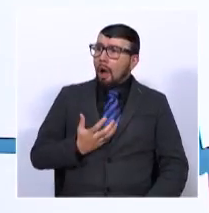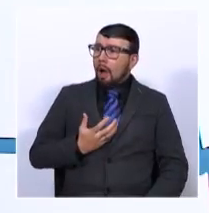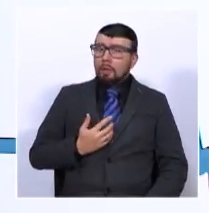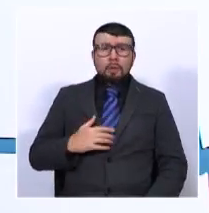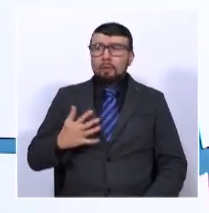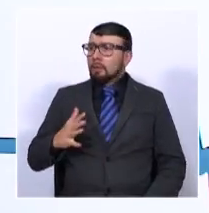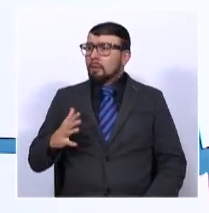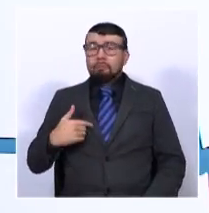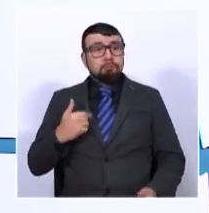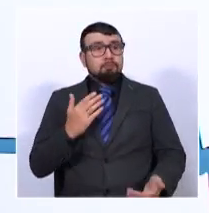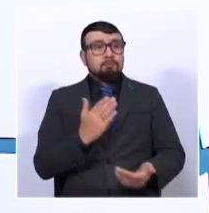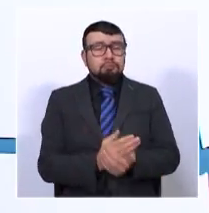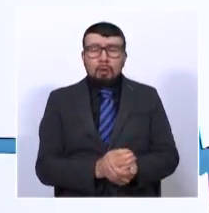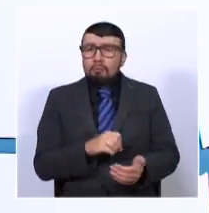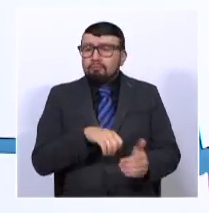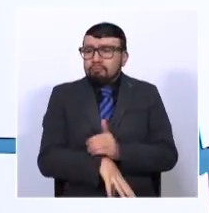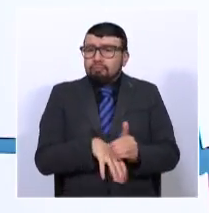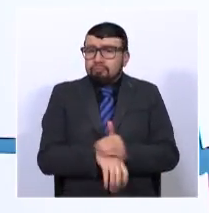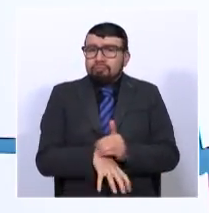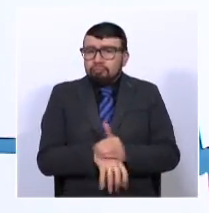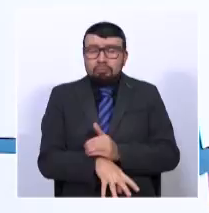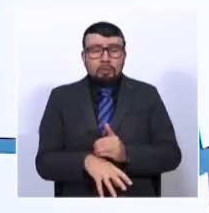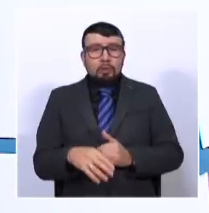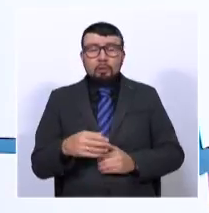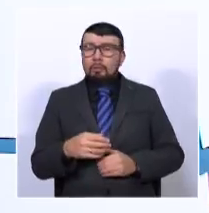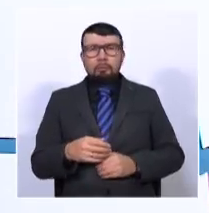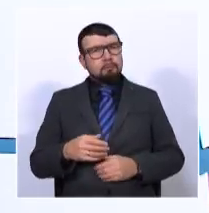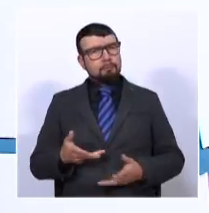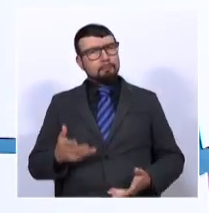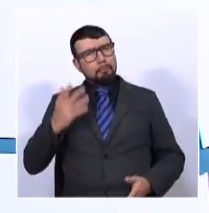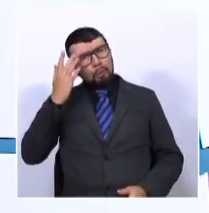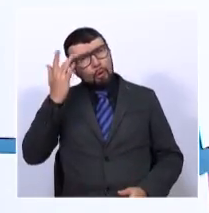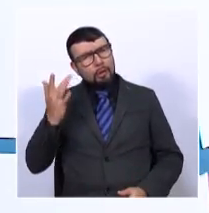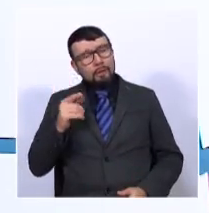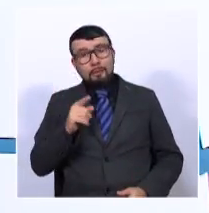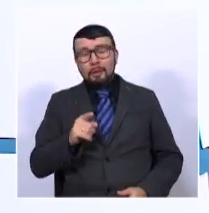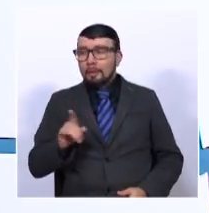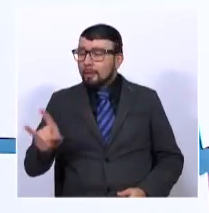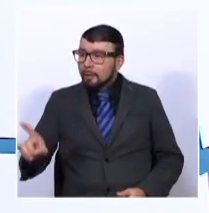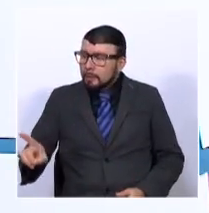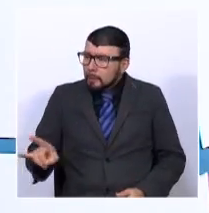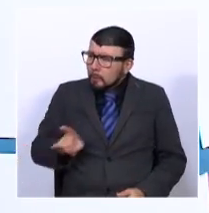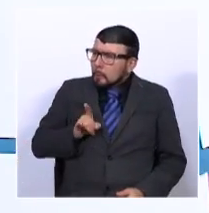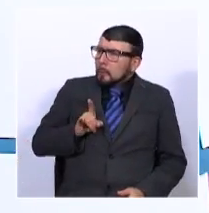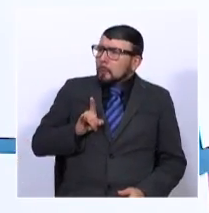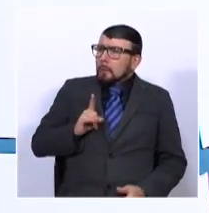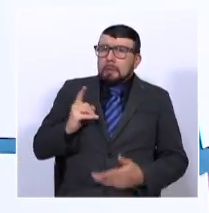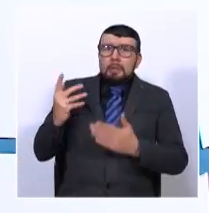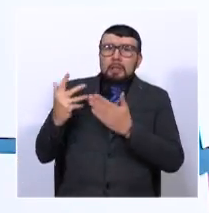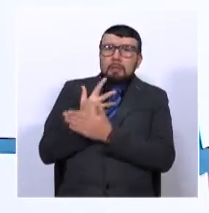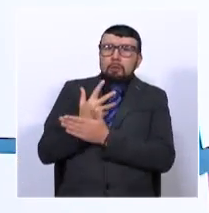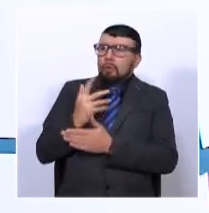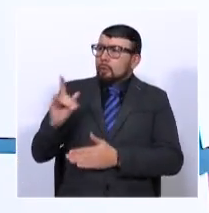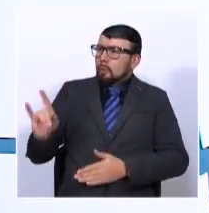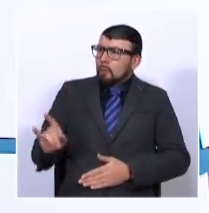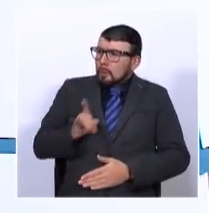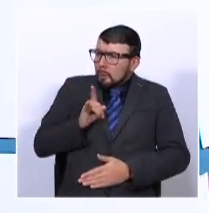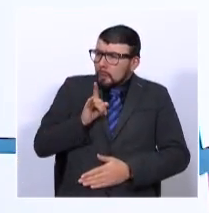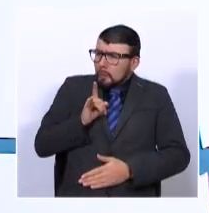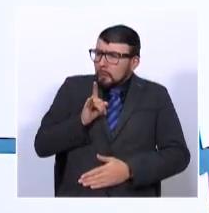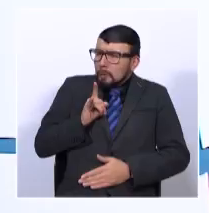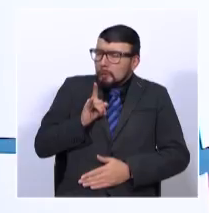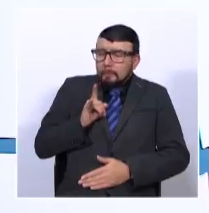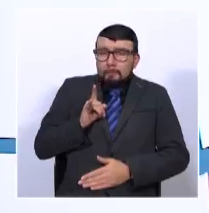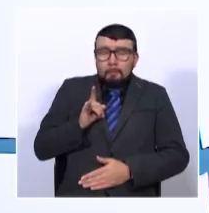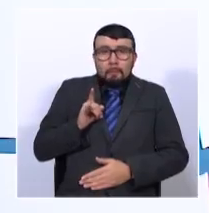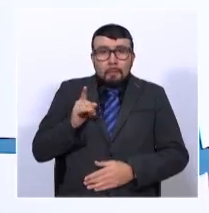al baño o les da diarrea? Porque es tan fuerte la información y esas emociones que pega